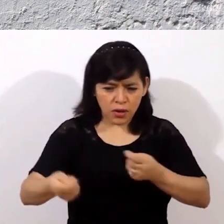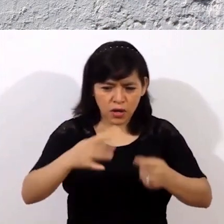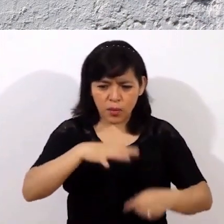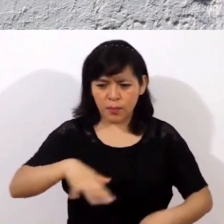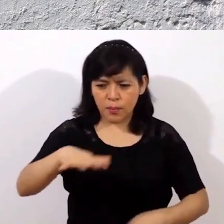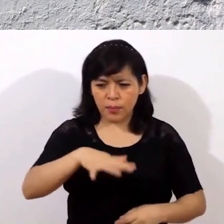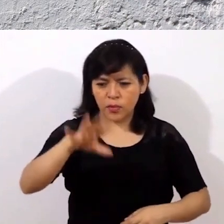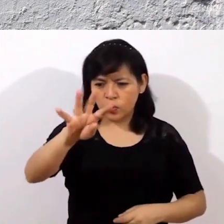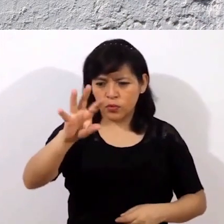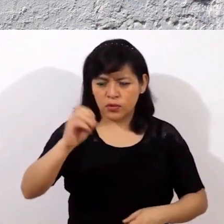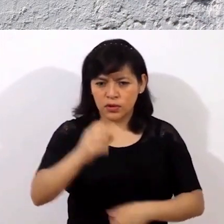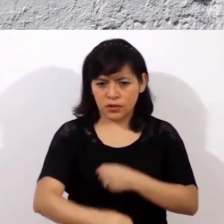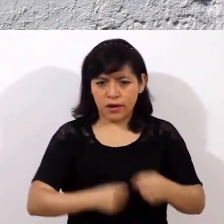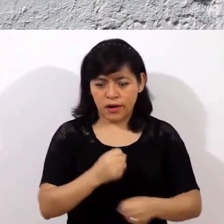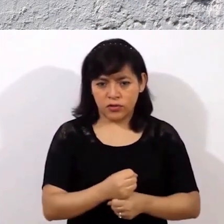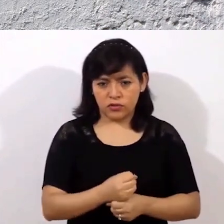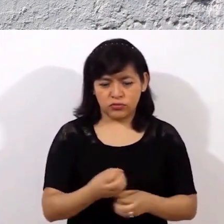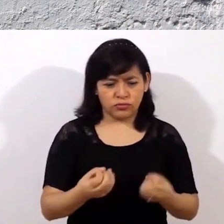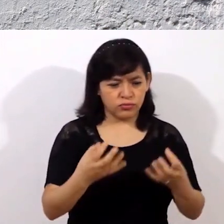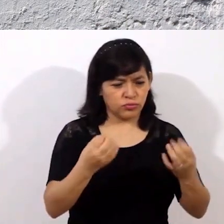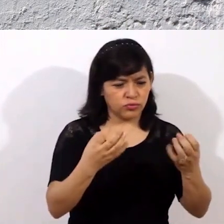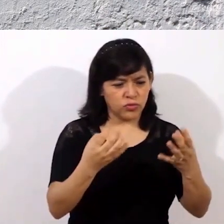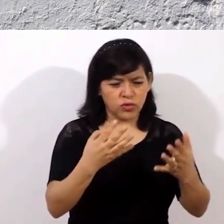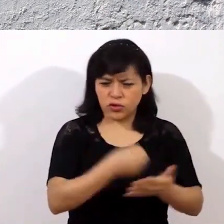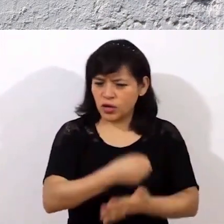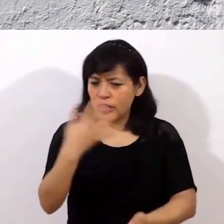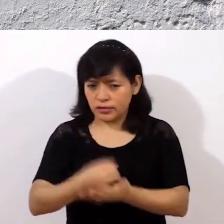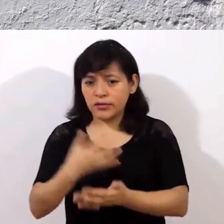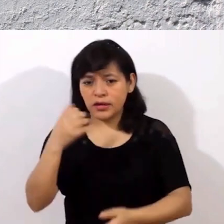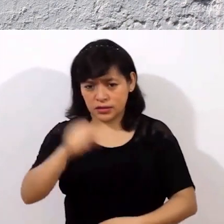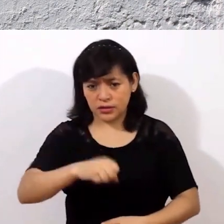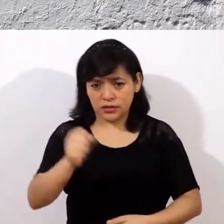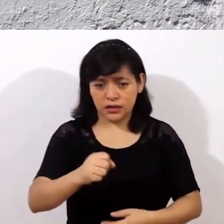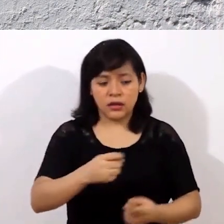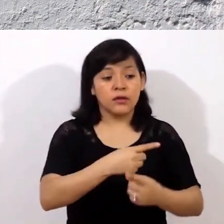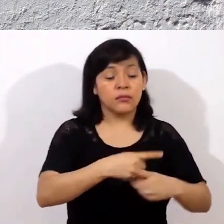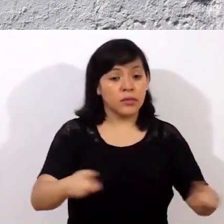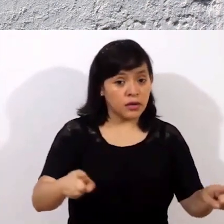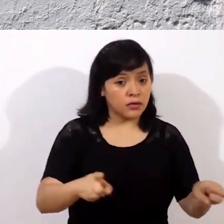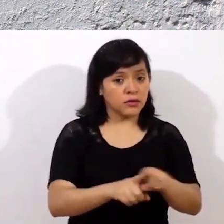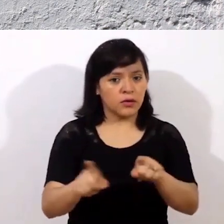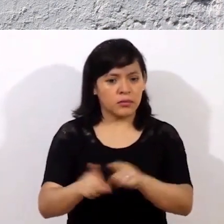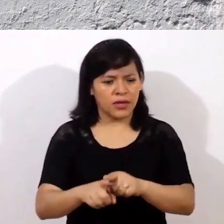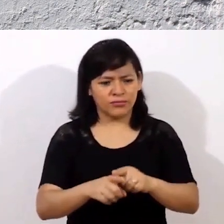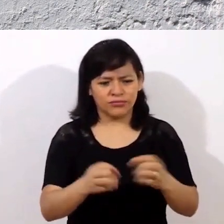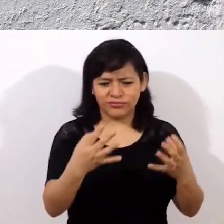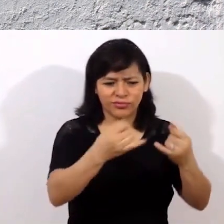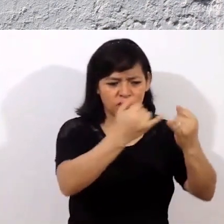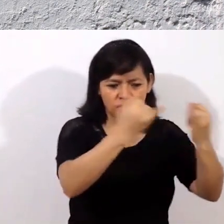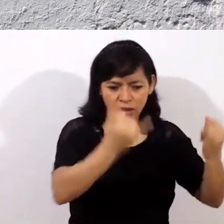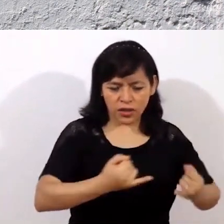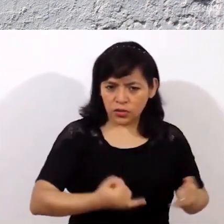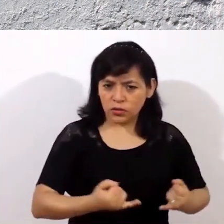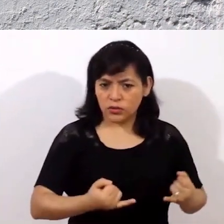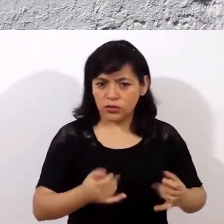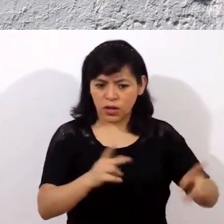este reino está caracterizado por varios aspectos. Hay una abundancia material. La idolatría ha llegado al colmo,